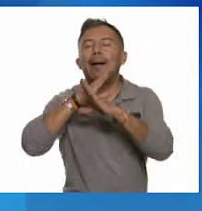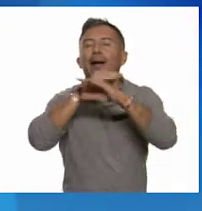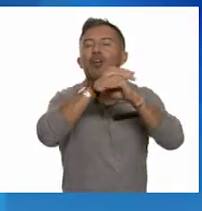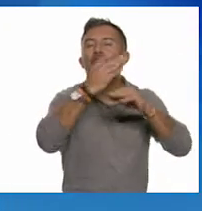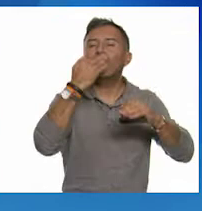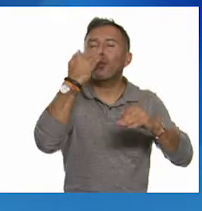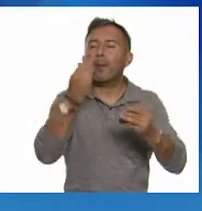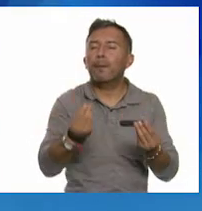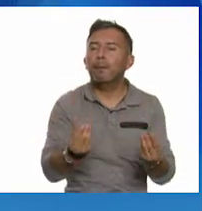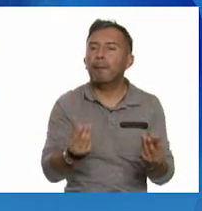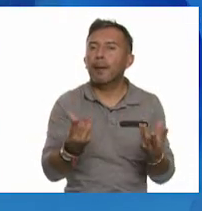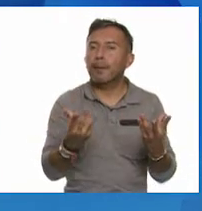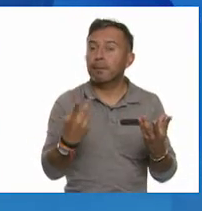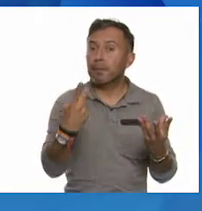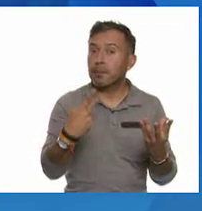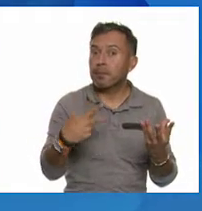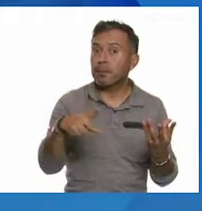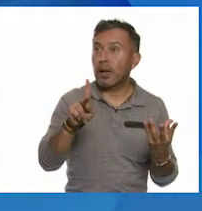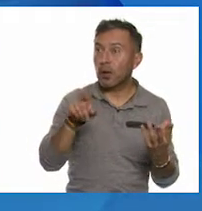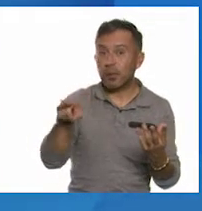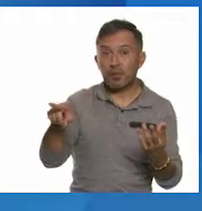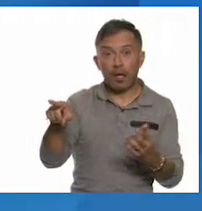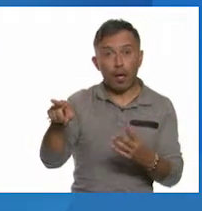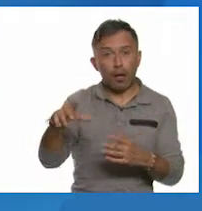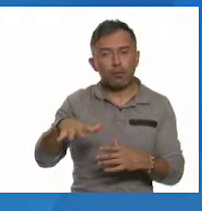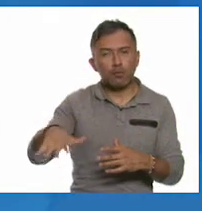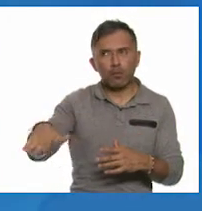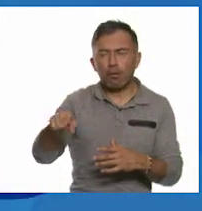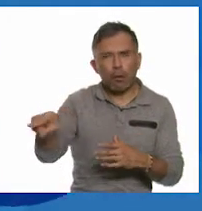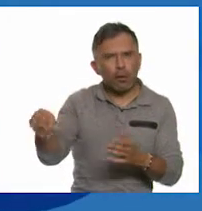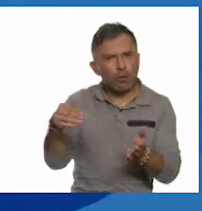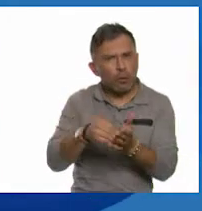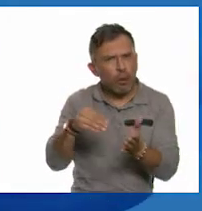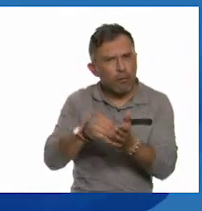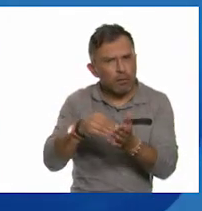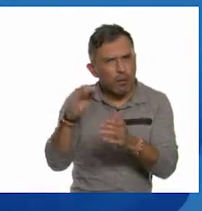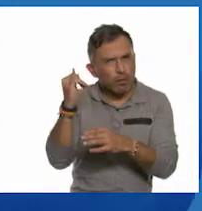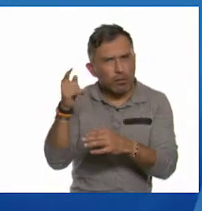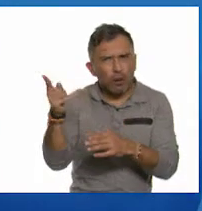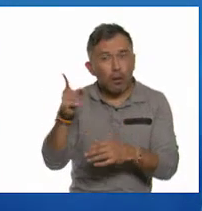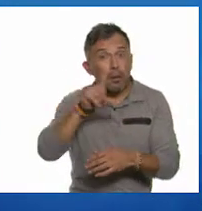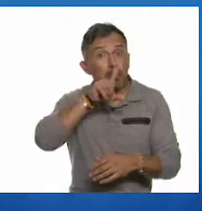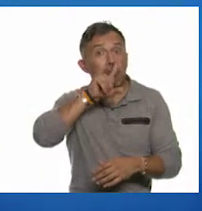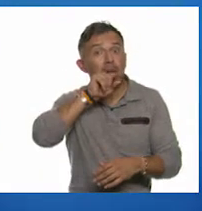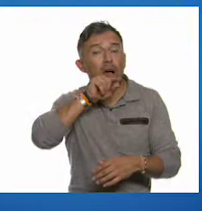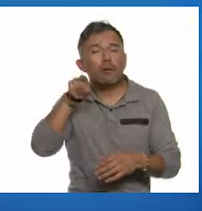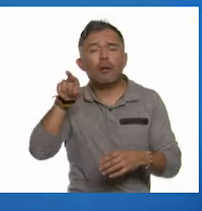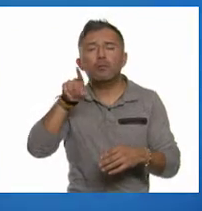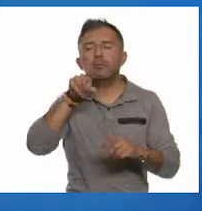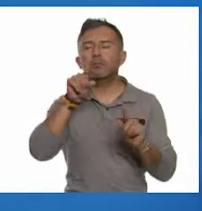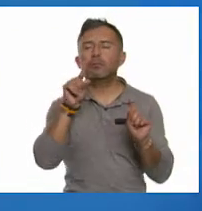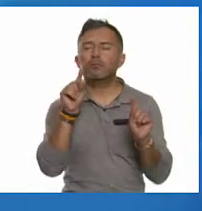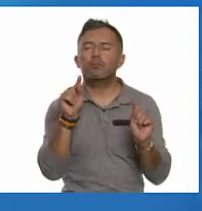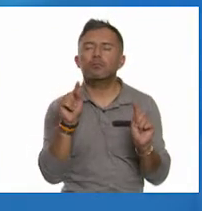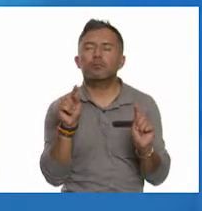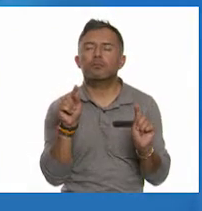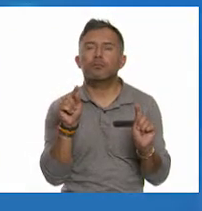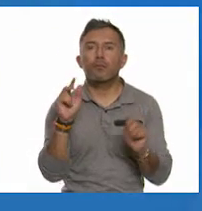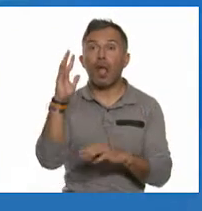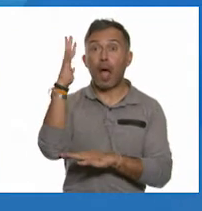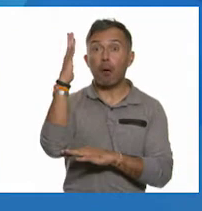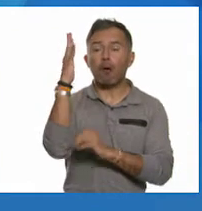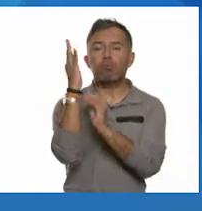embargo, en el jardín del gigante permanecía el invierno todavía. Los pájaros no cantaban y los árboles se olvidaron de